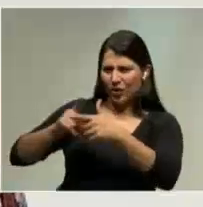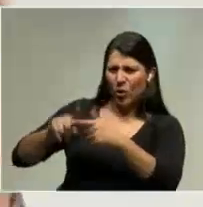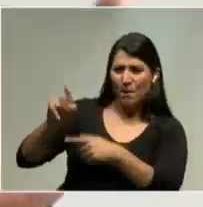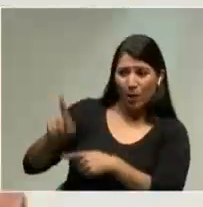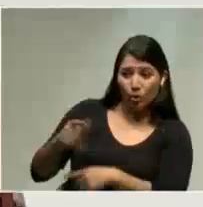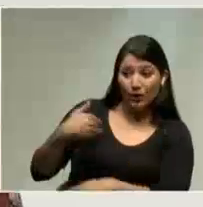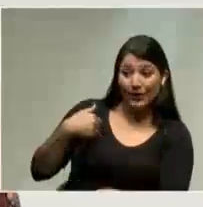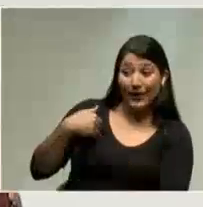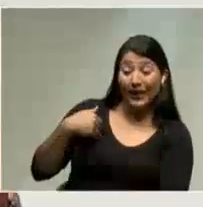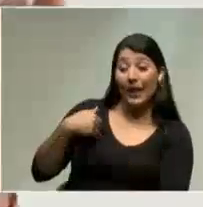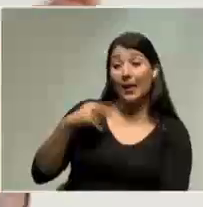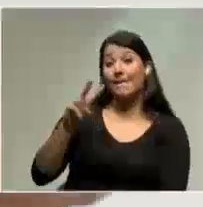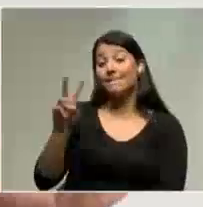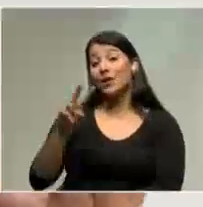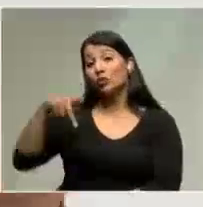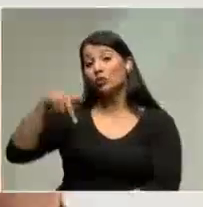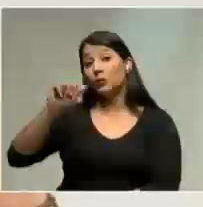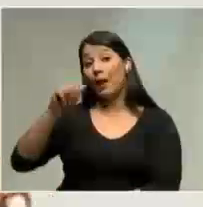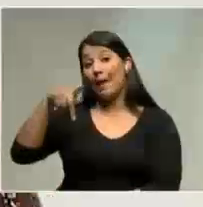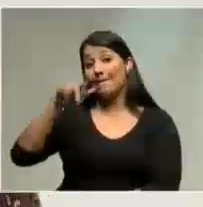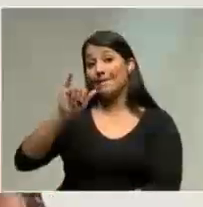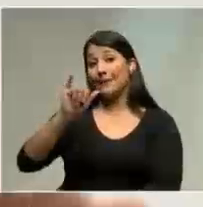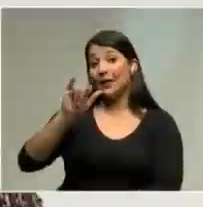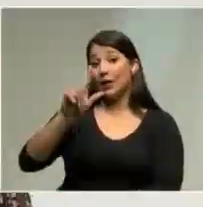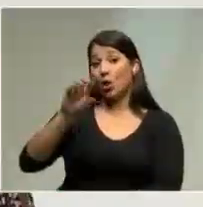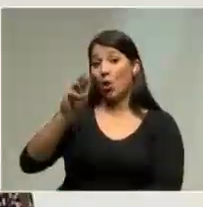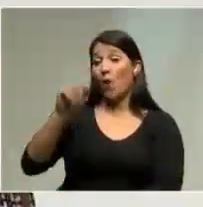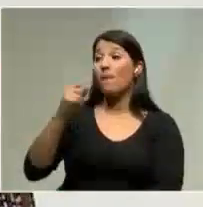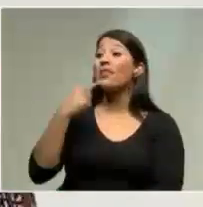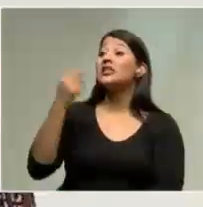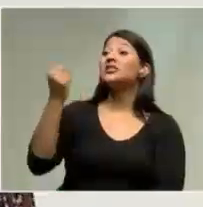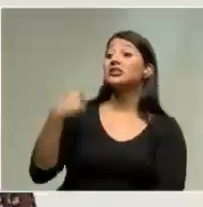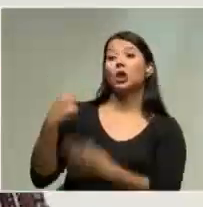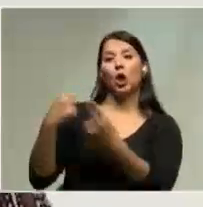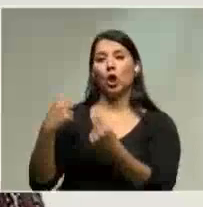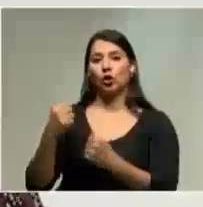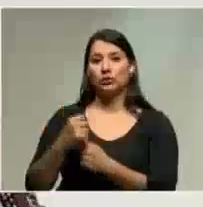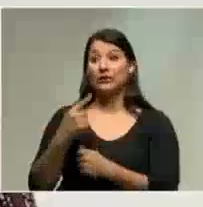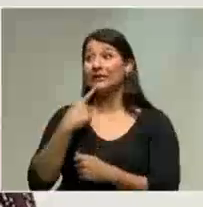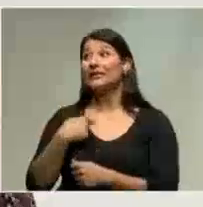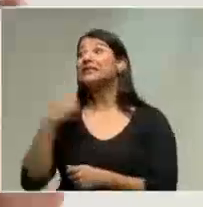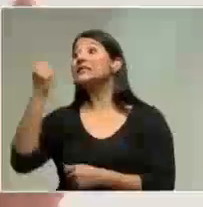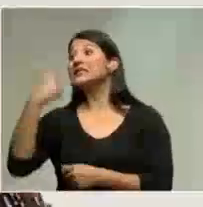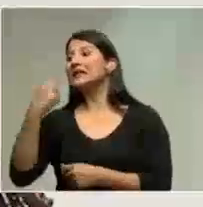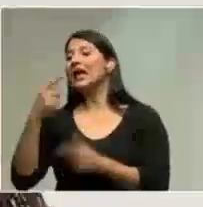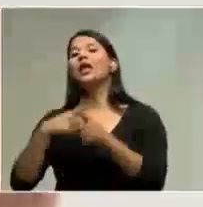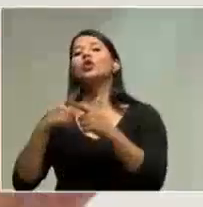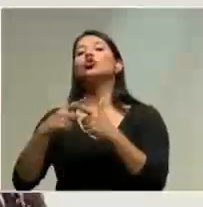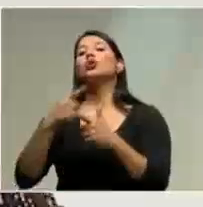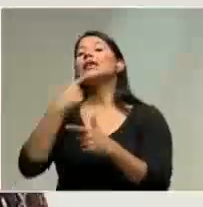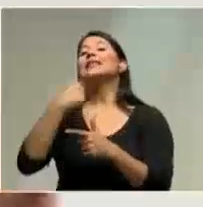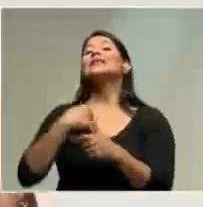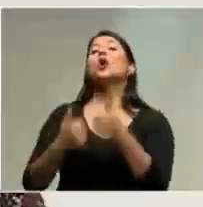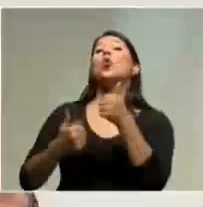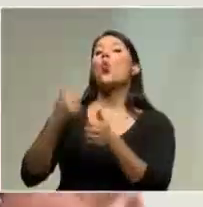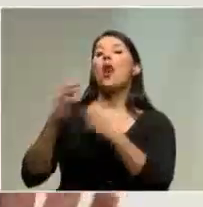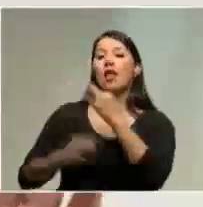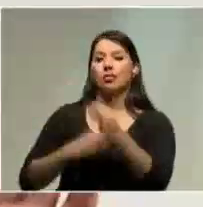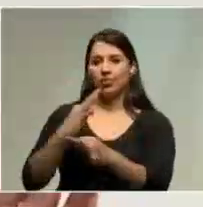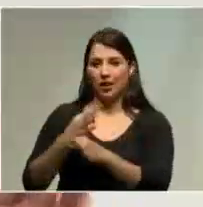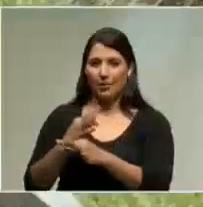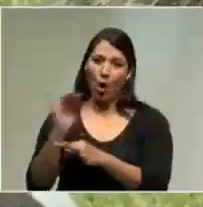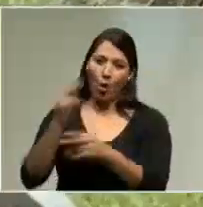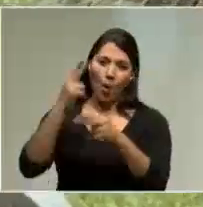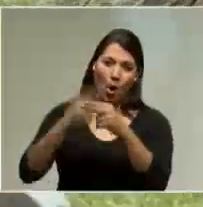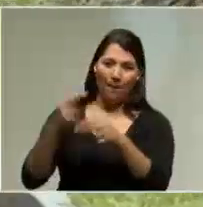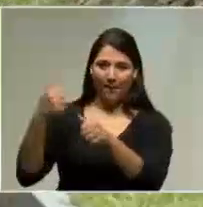papiloma humano? ¿Sí o no? Si tiene, le dice qué tipo es, o sea, lee su código genético, o sea, ve nombres y